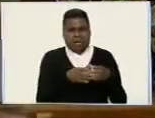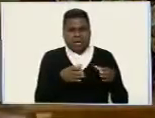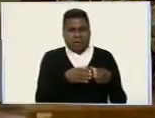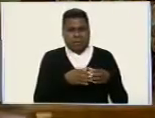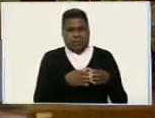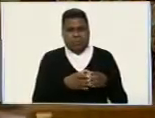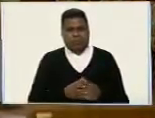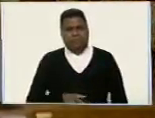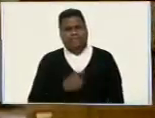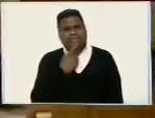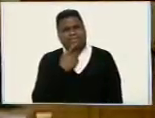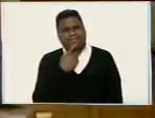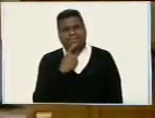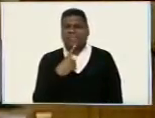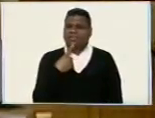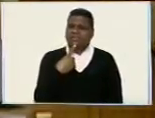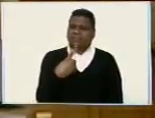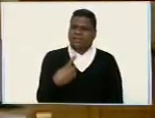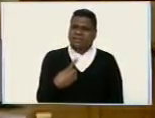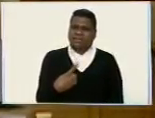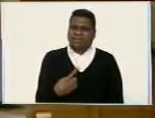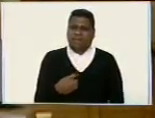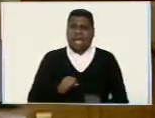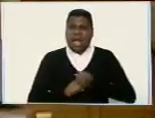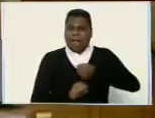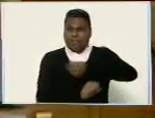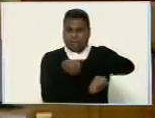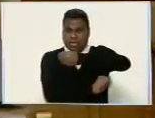compañeros y decíamos: mira, apoyamos